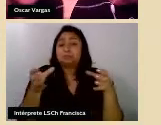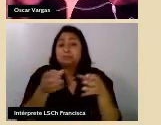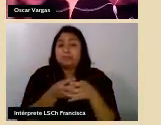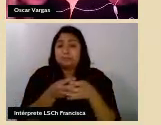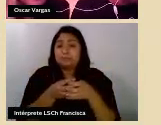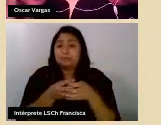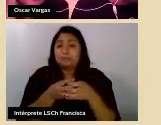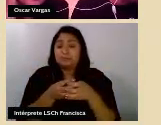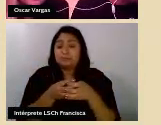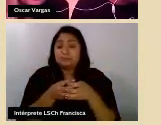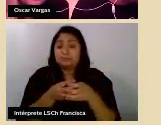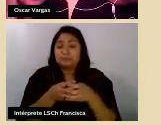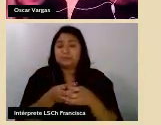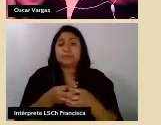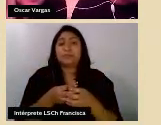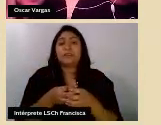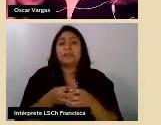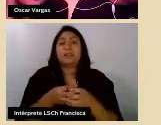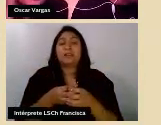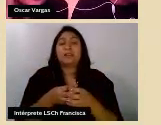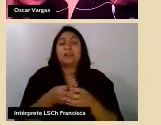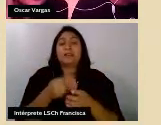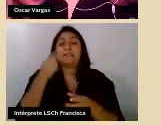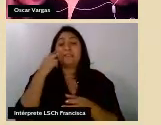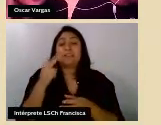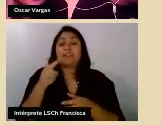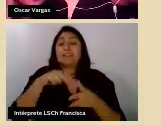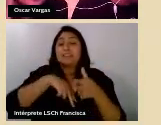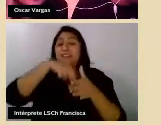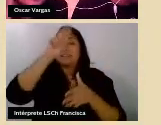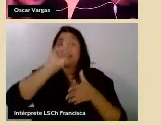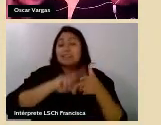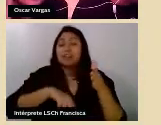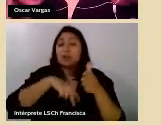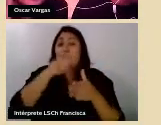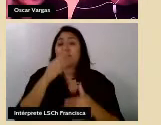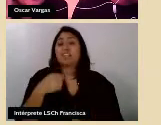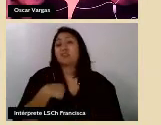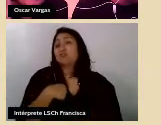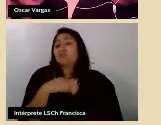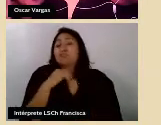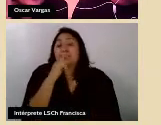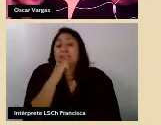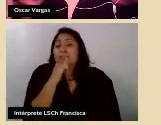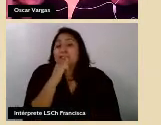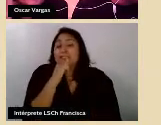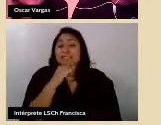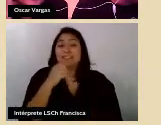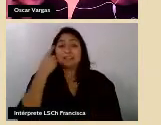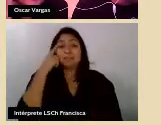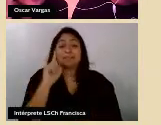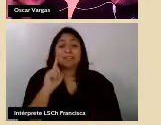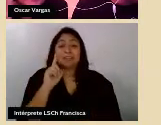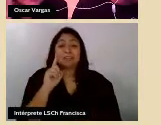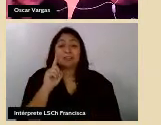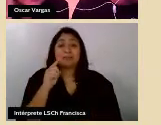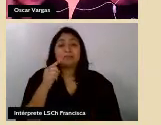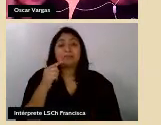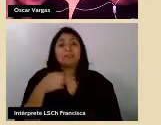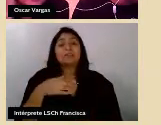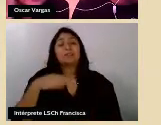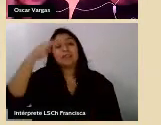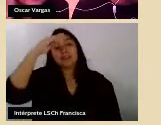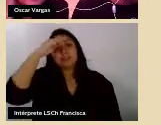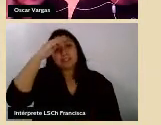para saber de esta obra, que yo casi no sé mucho, pero es una experiencia